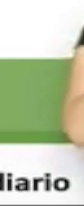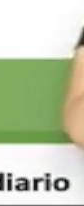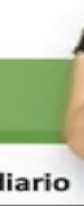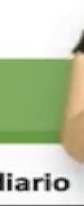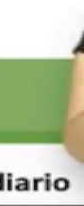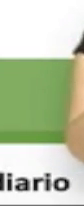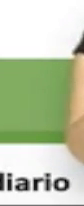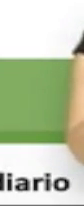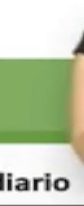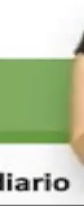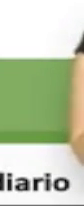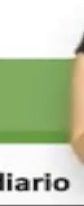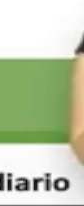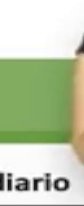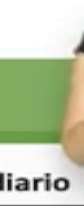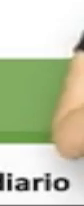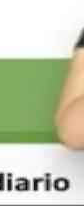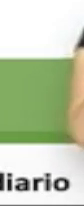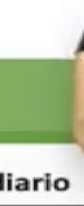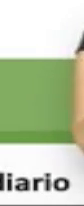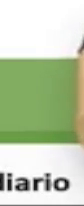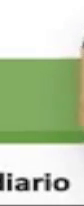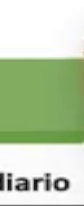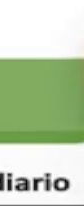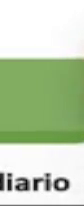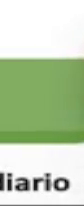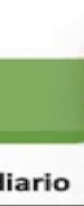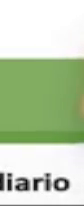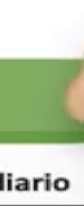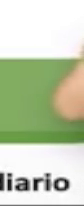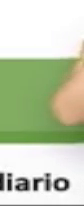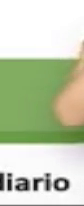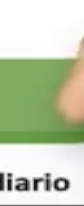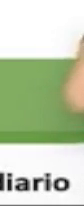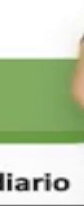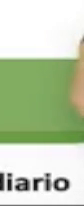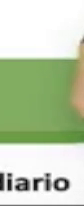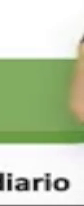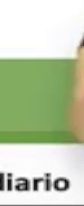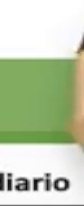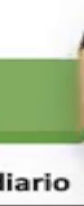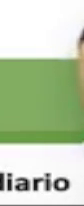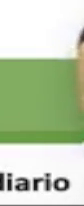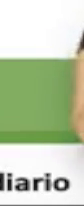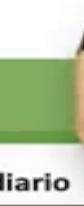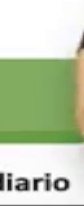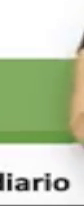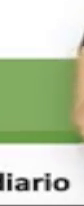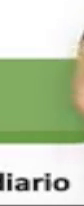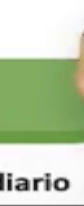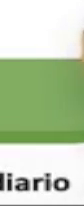con imágenes de humberto alonso josé luís vázquez noticieros canal 7